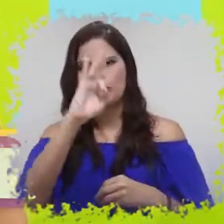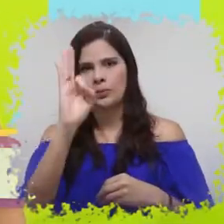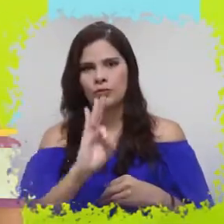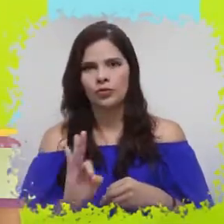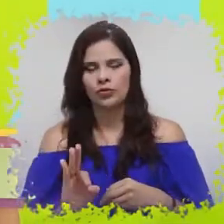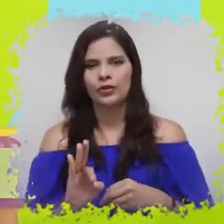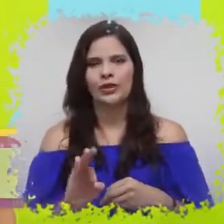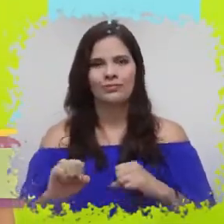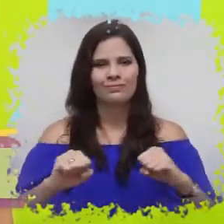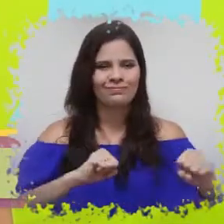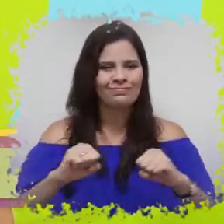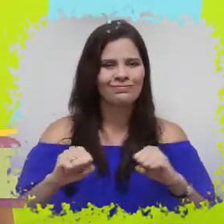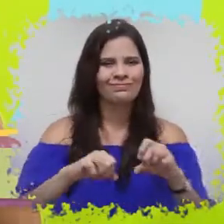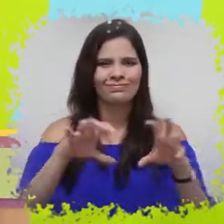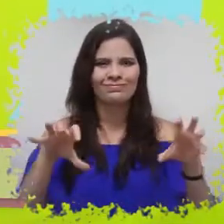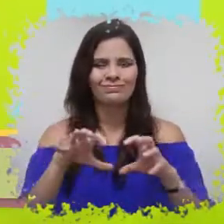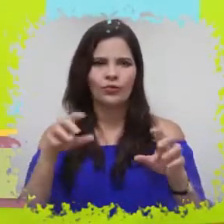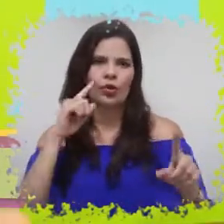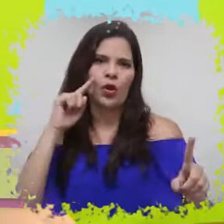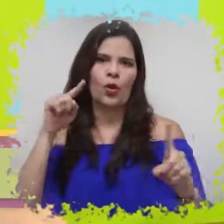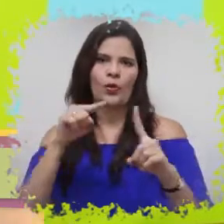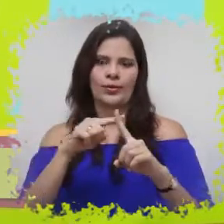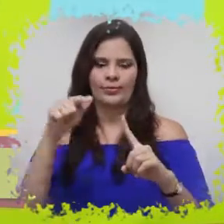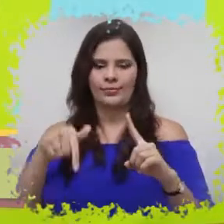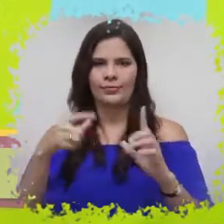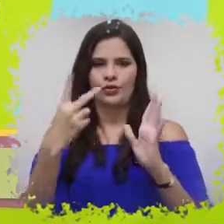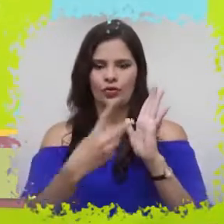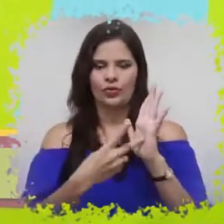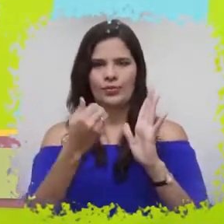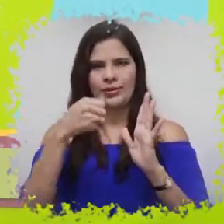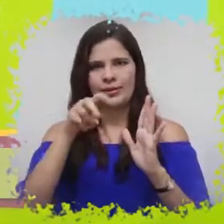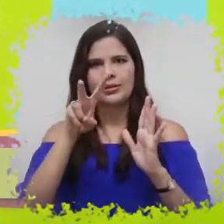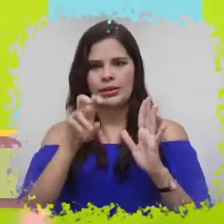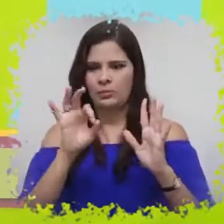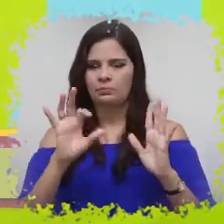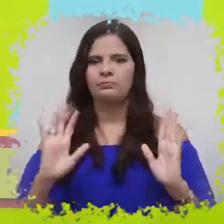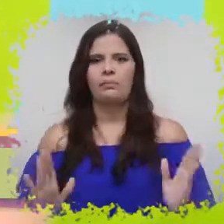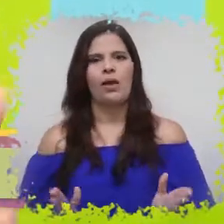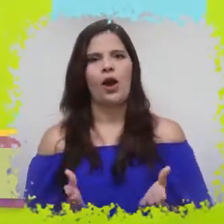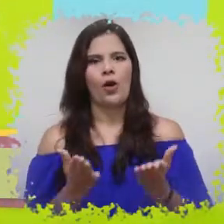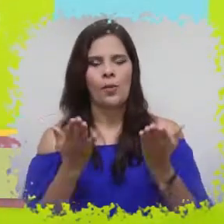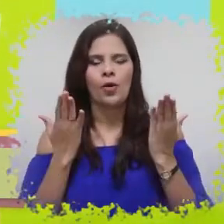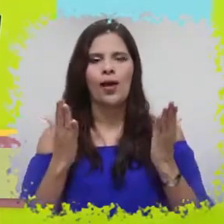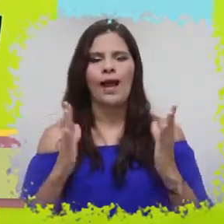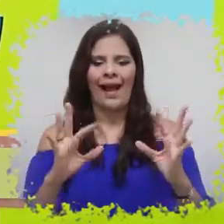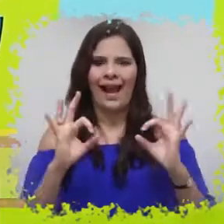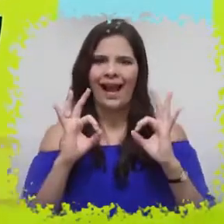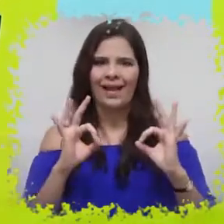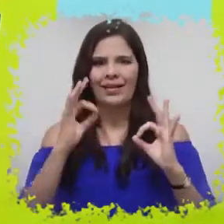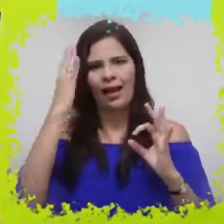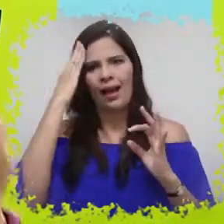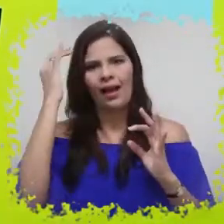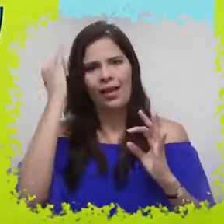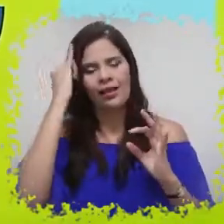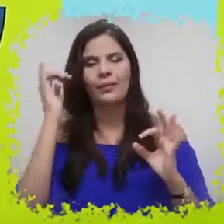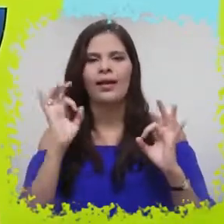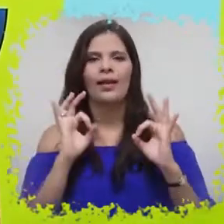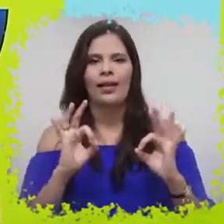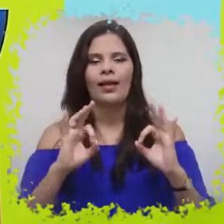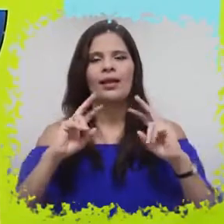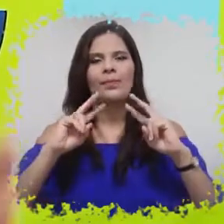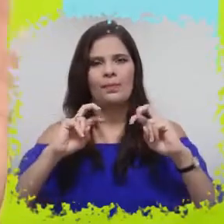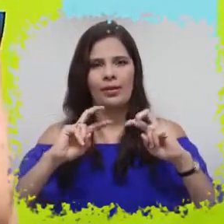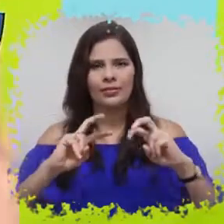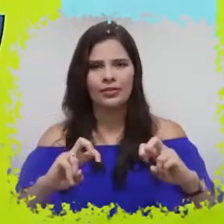80% de nuestras actividades proyectadas a este año. Hemos mejorado en los procesos de calidad académica, en la parte